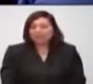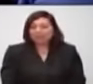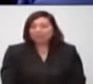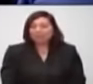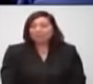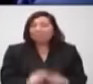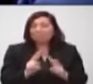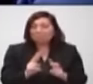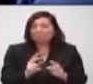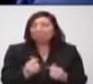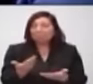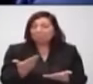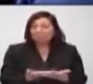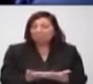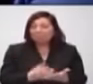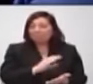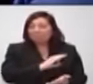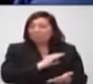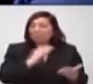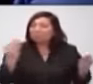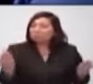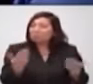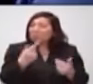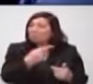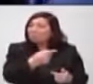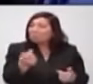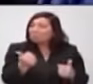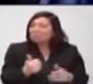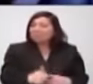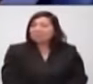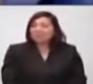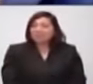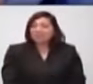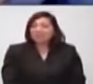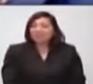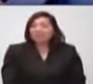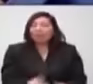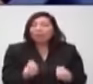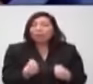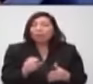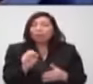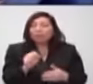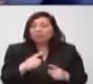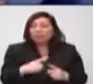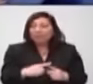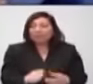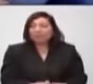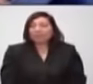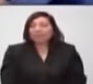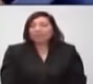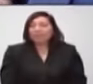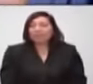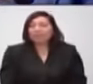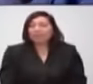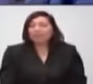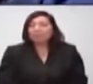Y veo que han recibido premios por incentivos, pues porque el SAT, a través de los inspectores, a través de los